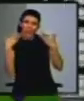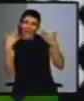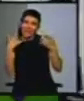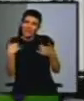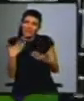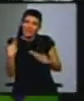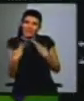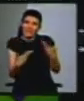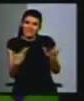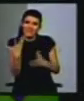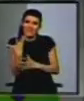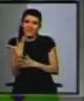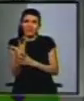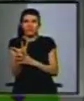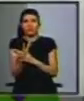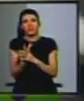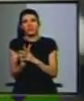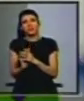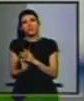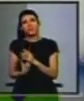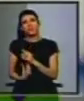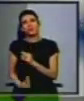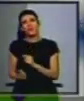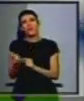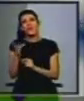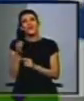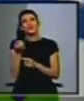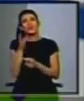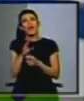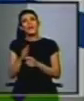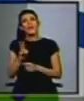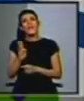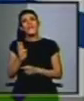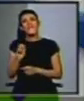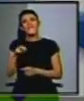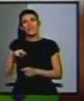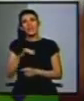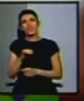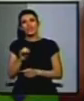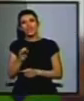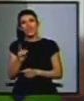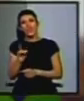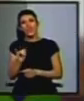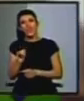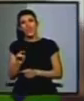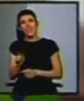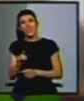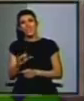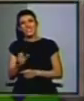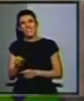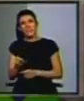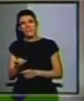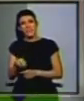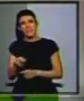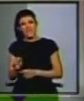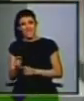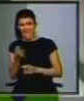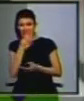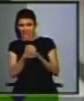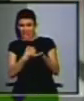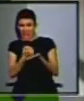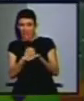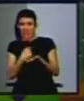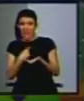apagando. Y solo un cóctel de benzodiazepinas lo hacían dormir. Me cambia la conducta, me pongo